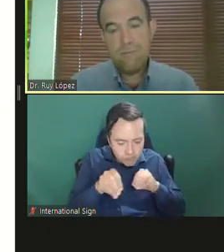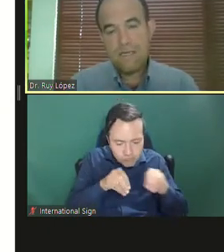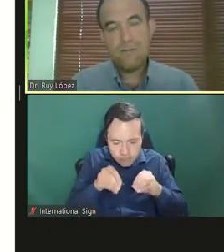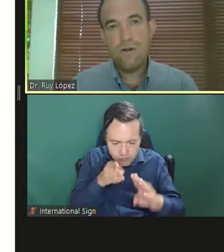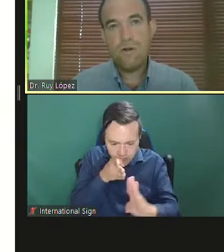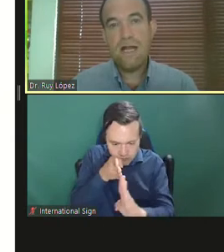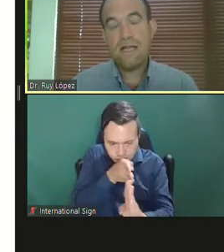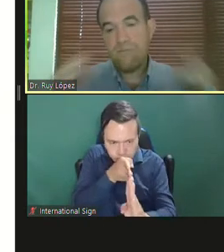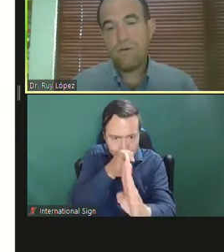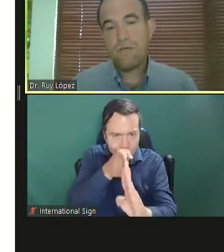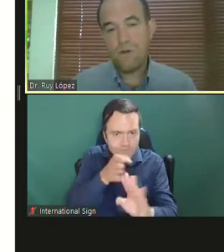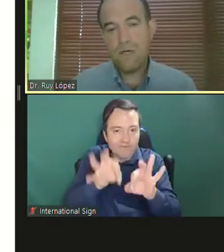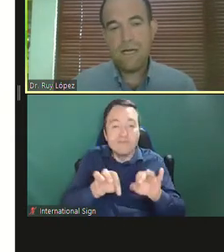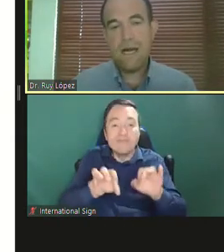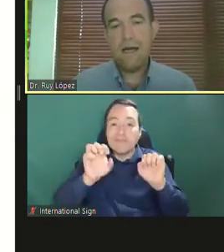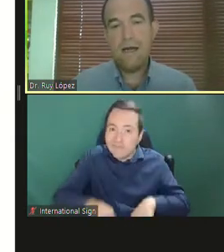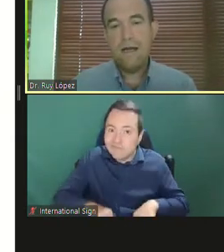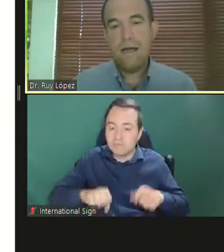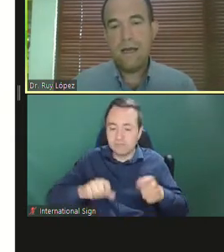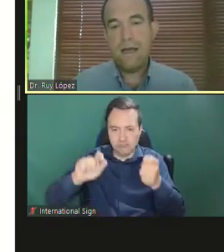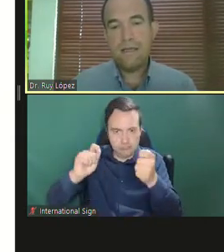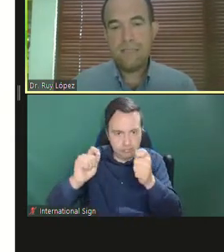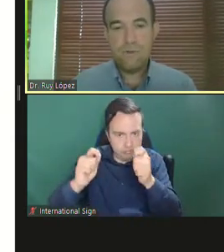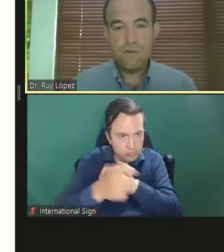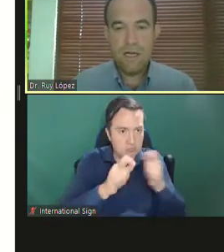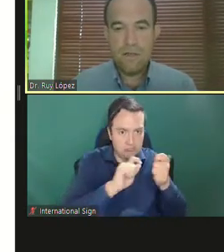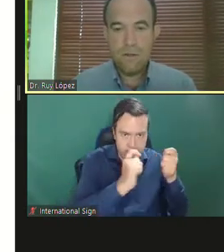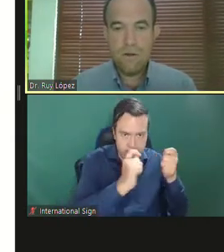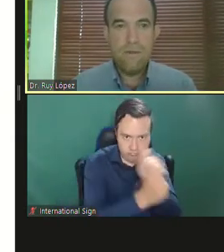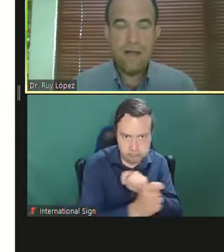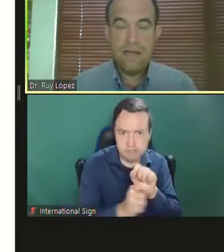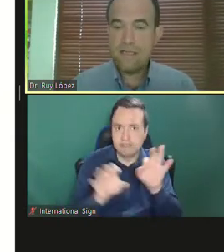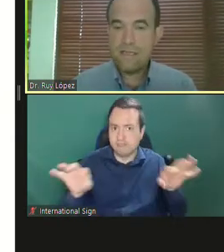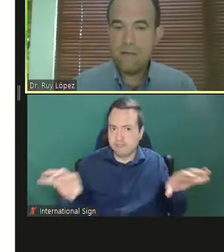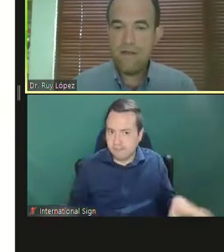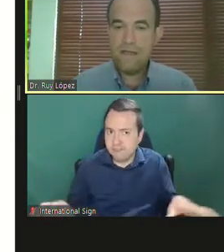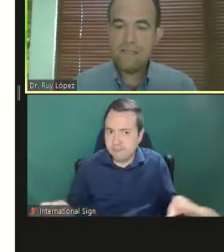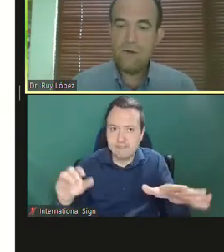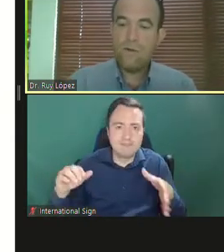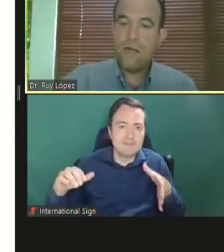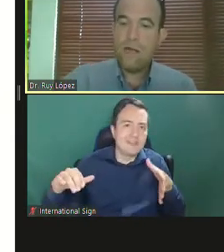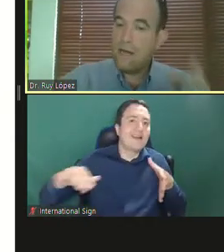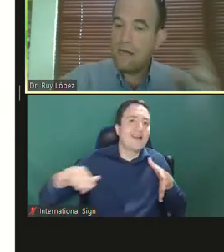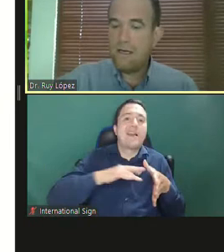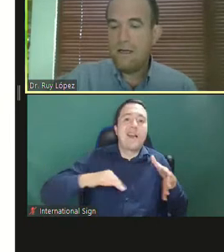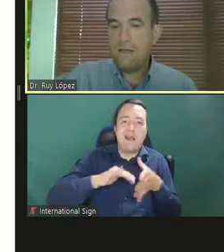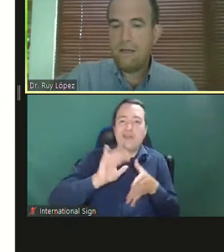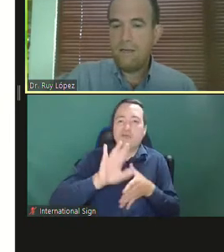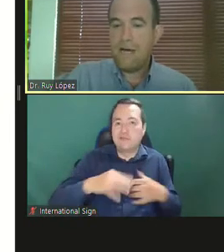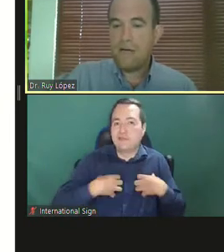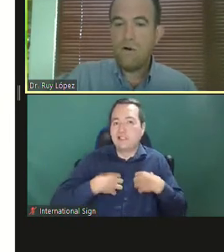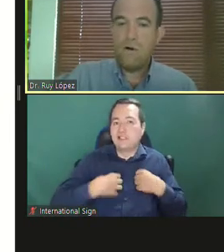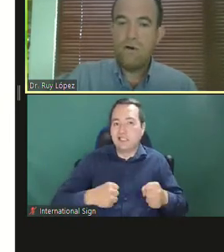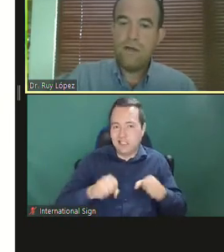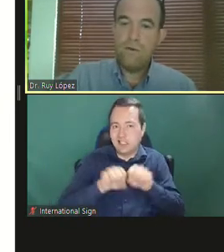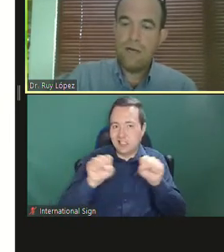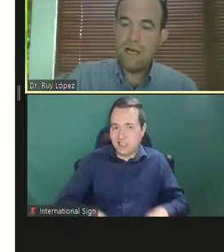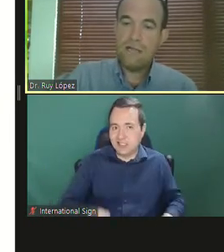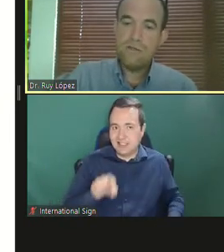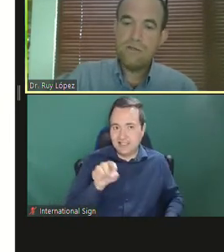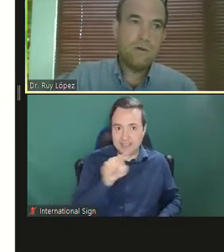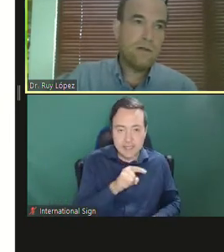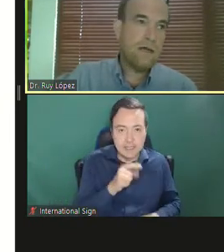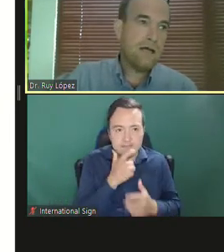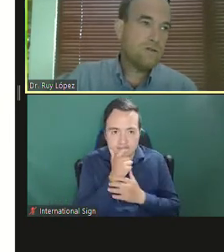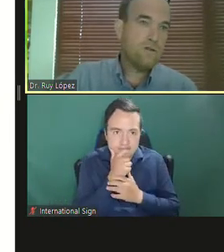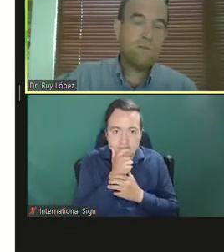dinamización de la transformación general que estamos teniendo del sistema de salud en el marco de una